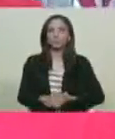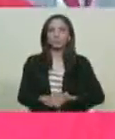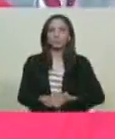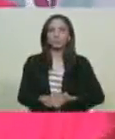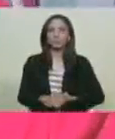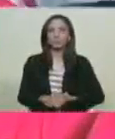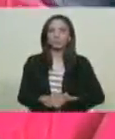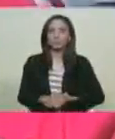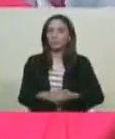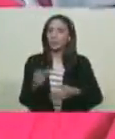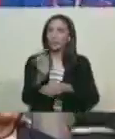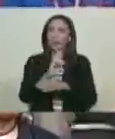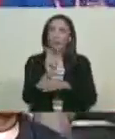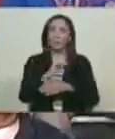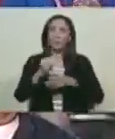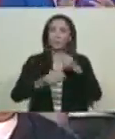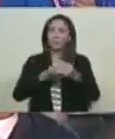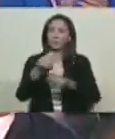2019-2025, de inmediato.